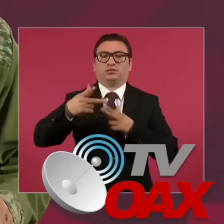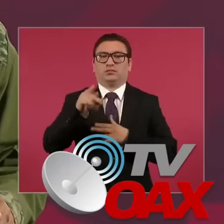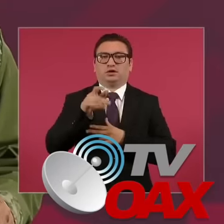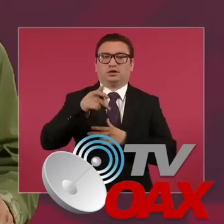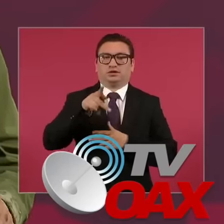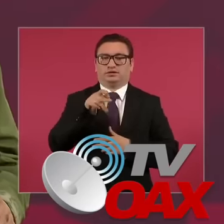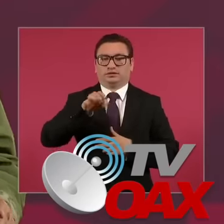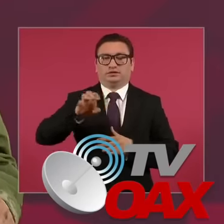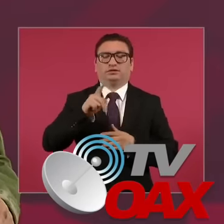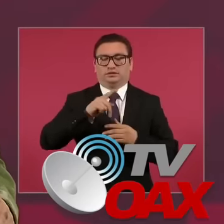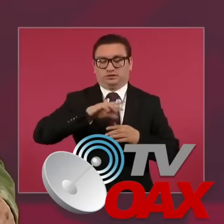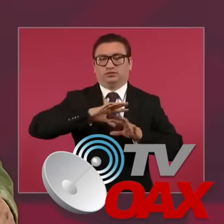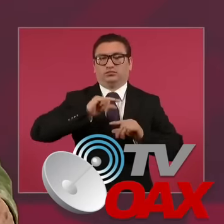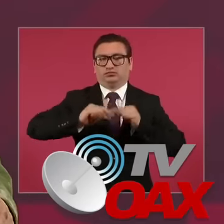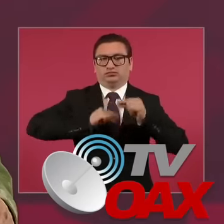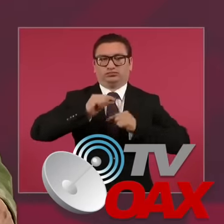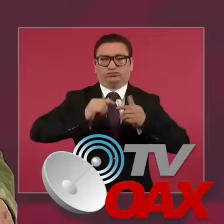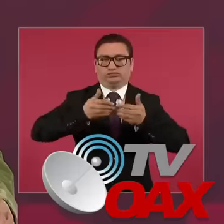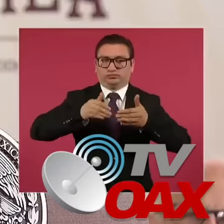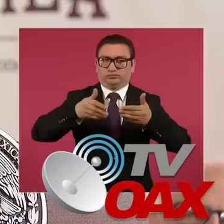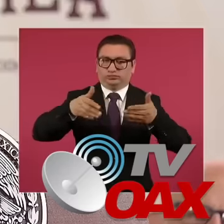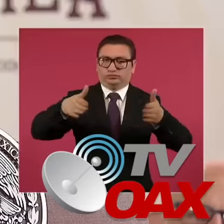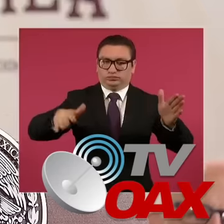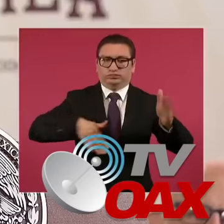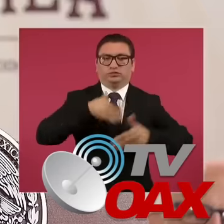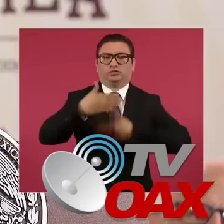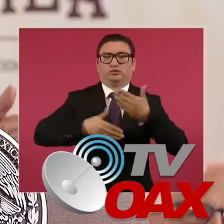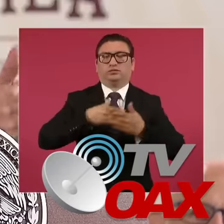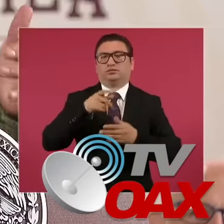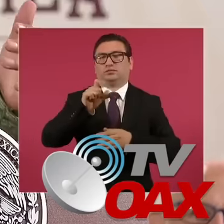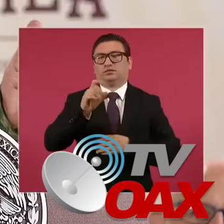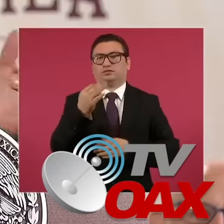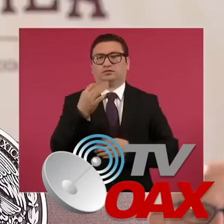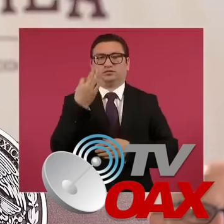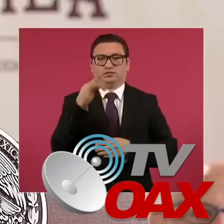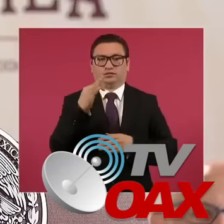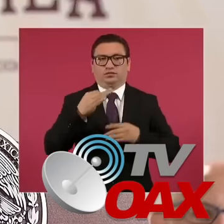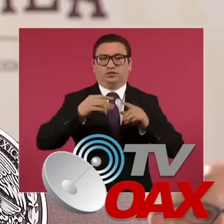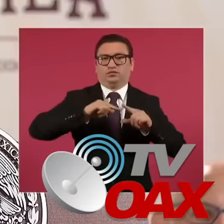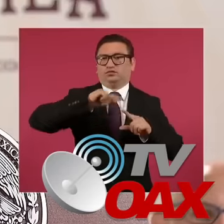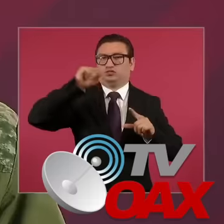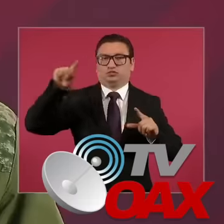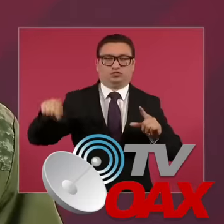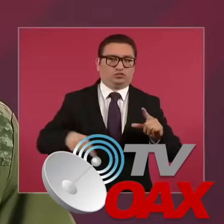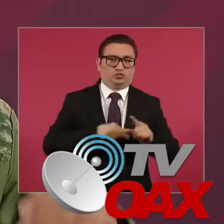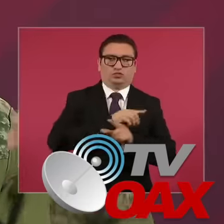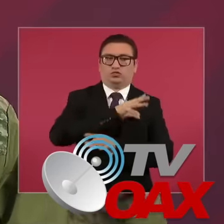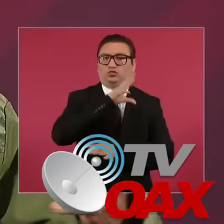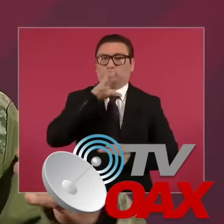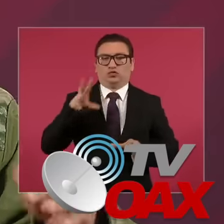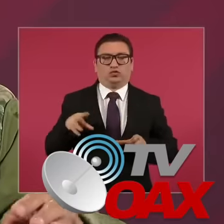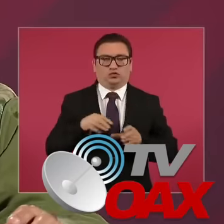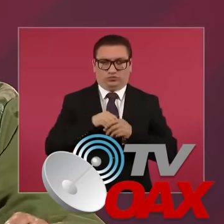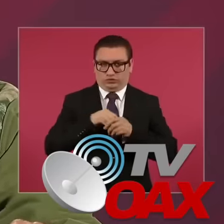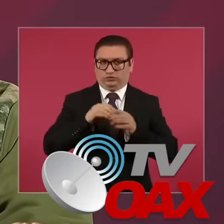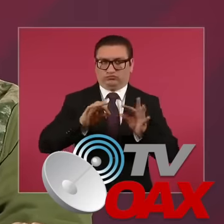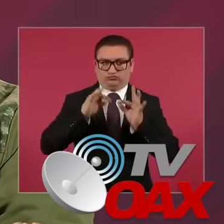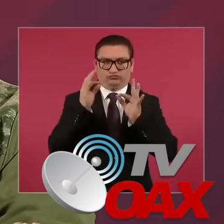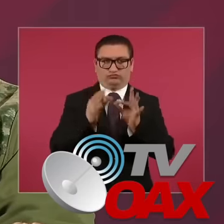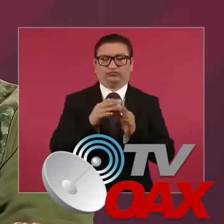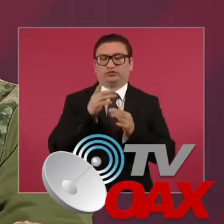decir, vamos de manera gradual. Y al 29 de febrero, cuando tengamos todo el sistema ferroviario y tengamos ya un